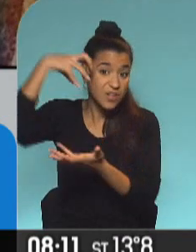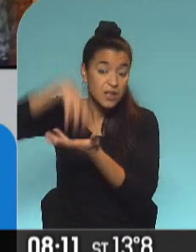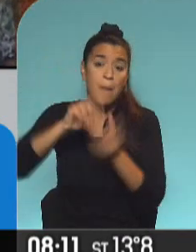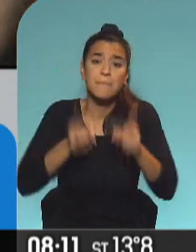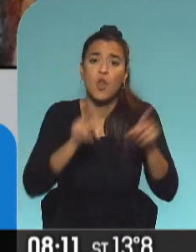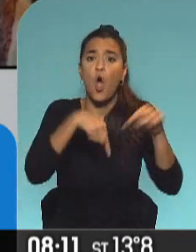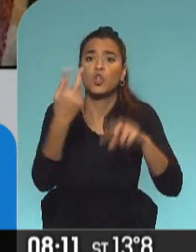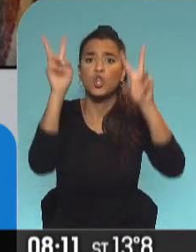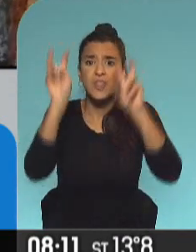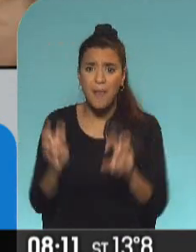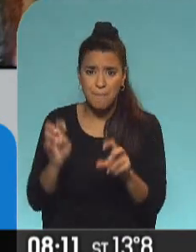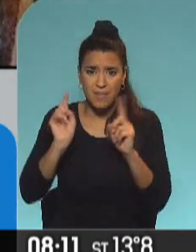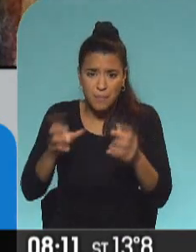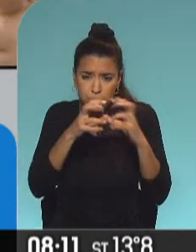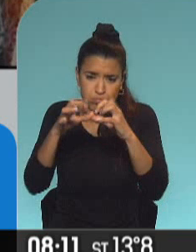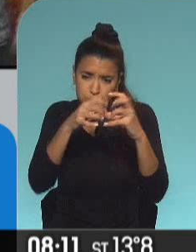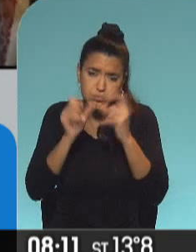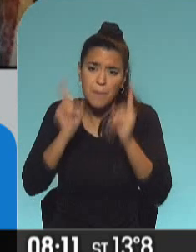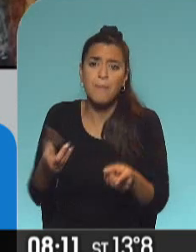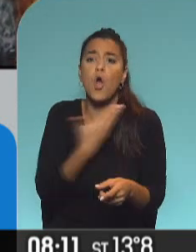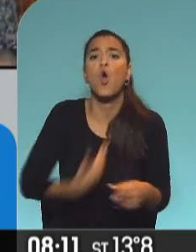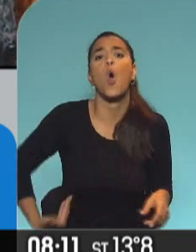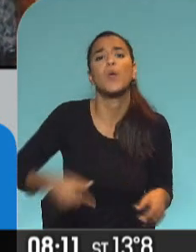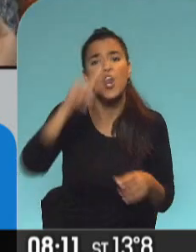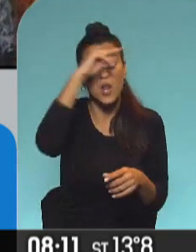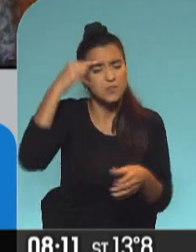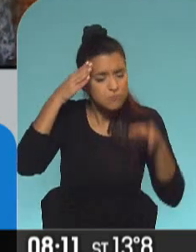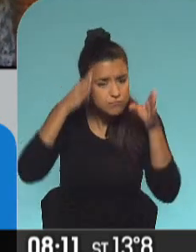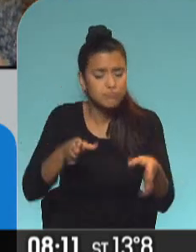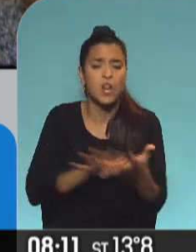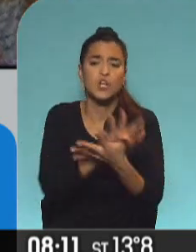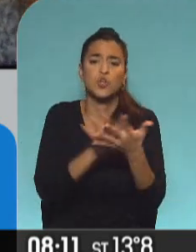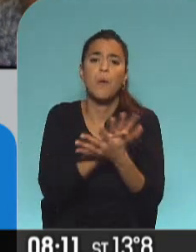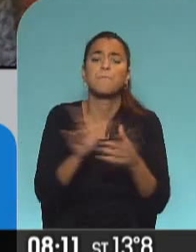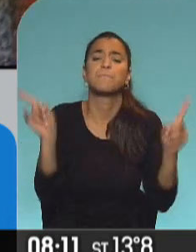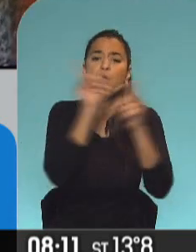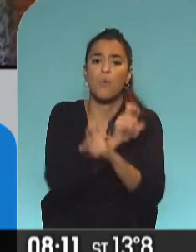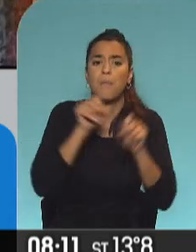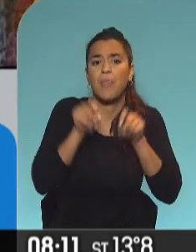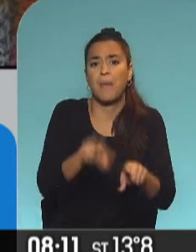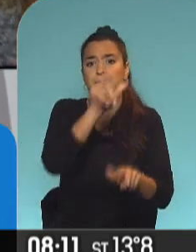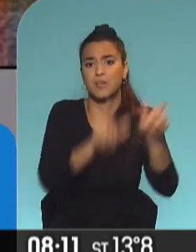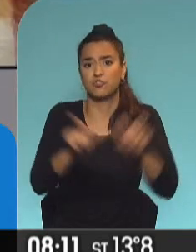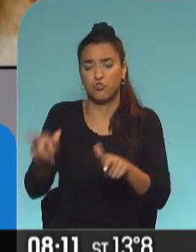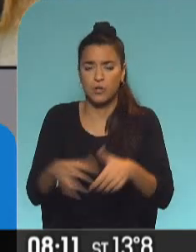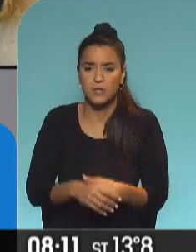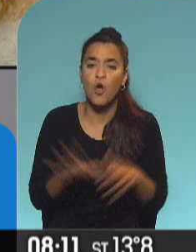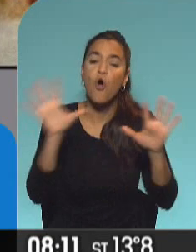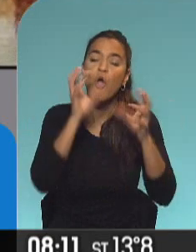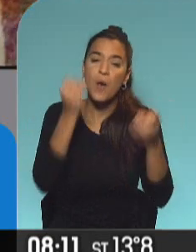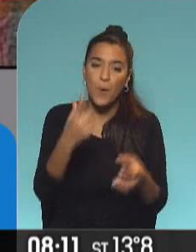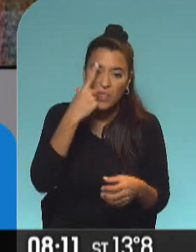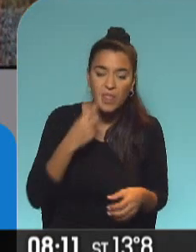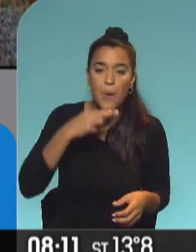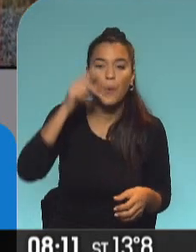otros temas, pero fundamentalmente teniendo en cuenta que el Gobierno Nacional se ocupa de resolver los problemas concretos de la gente concreta. Leandro, buen día.